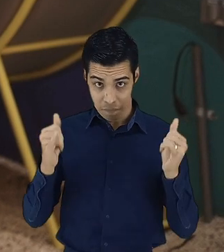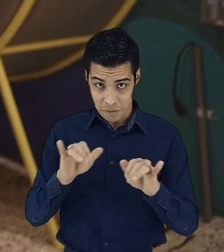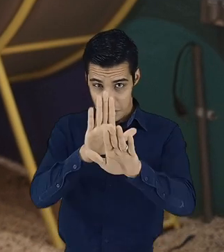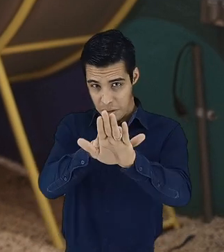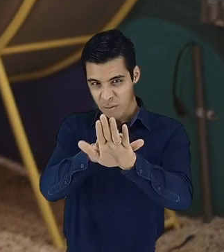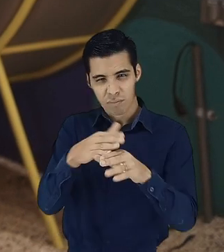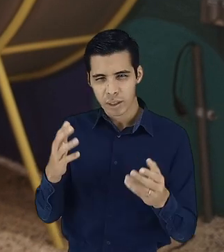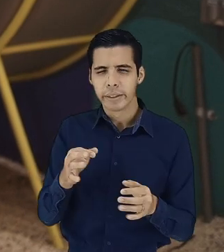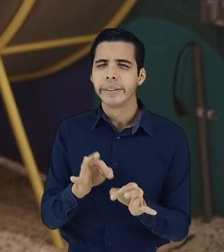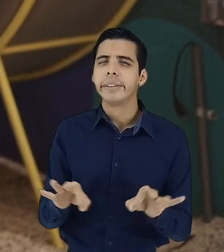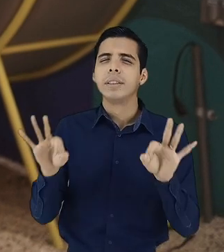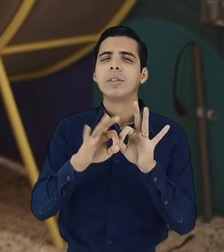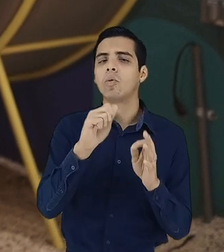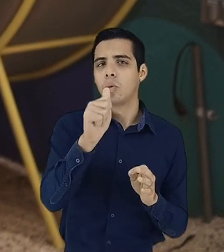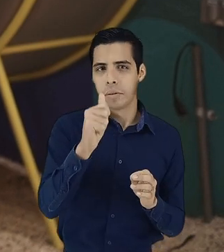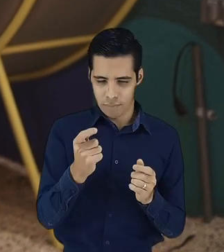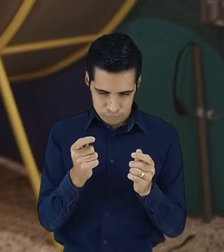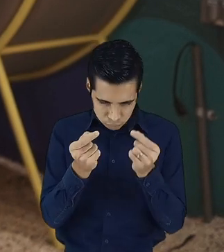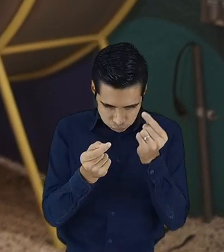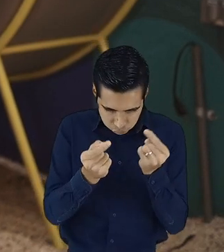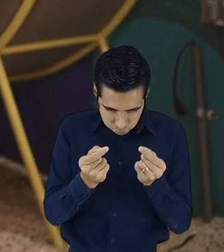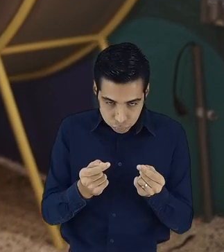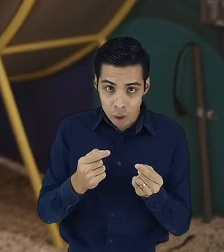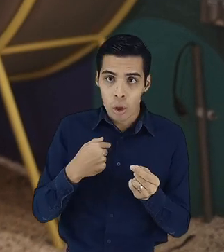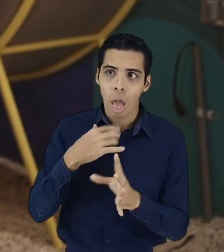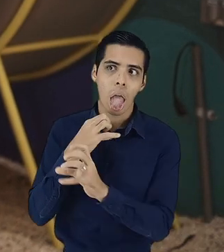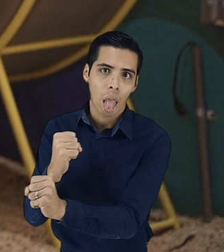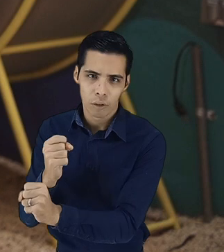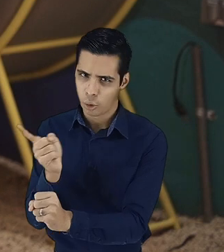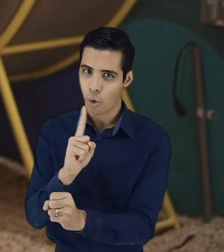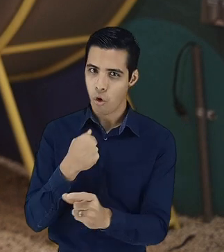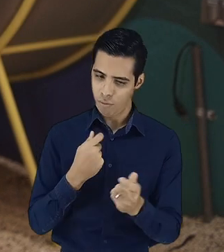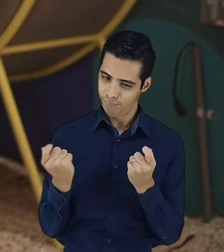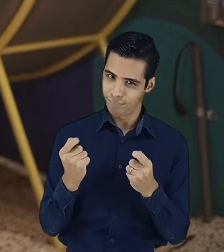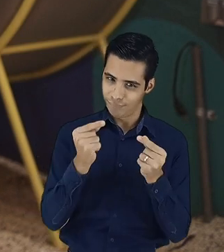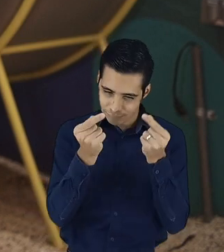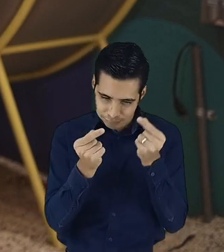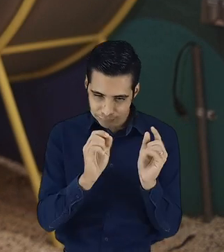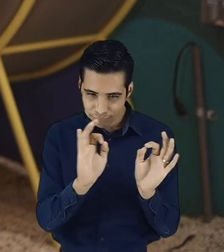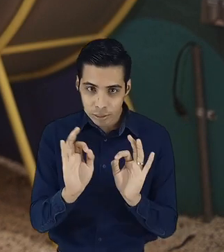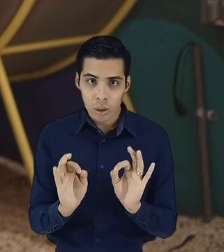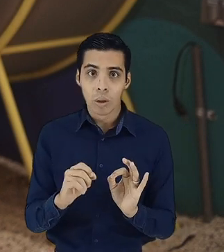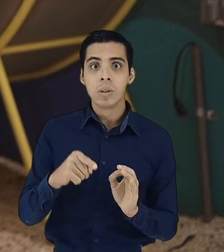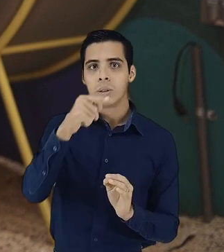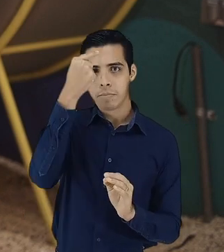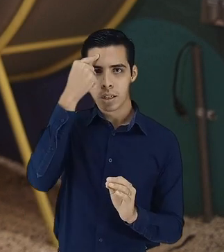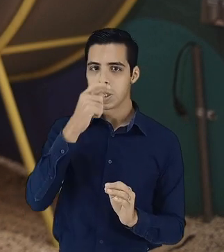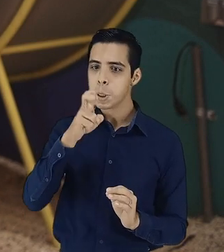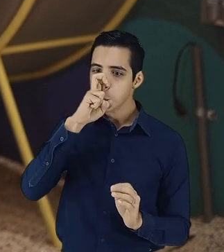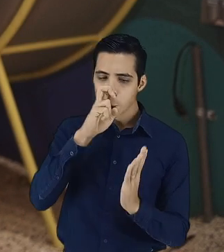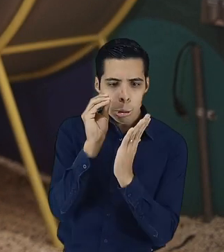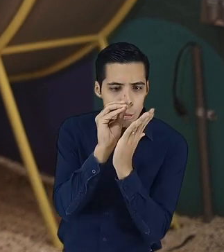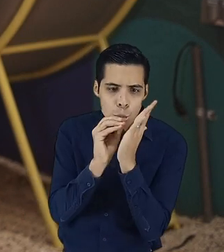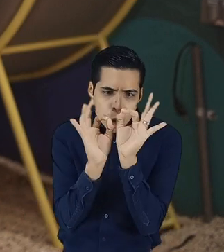recuerda llevar un control de tus finanzas. Que tú manejes tus finanzas y no tus finanzas a ti. Adicionalmente, no hagas un presupuesto muy rígido porque